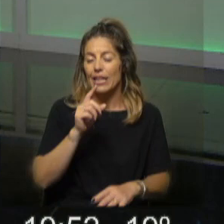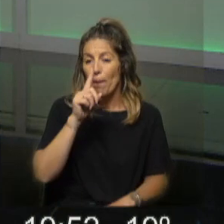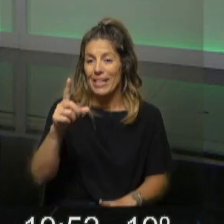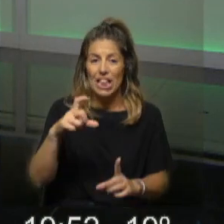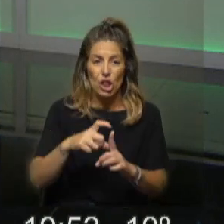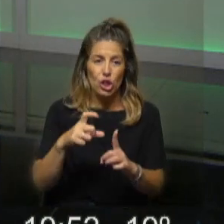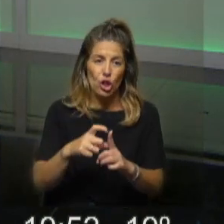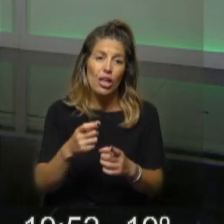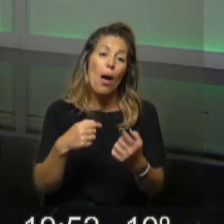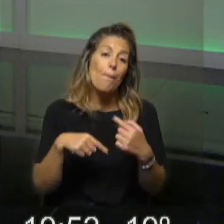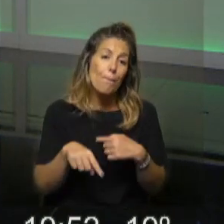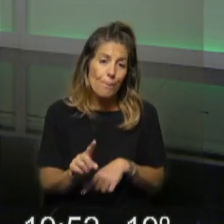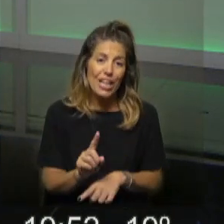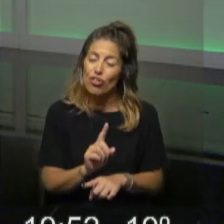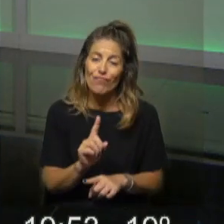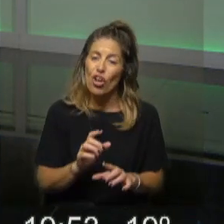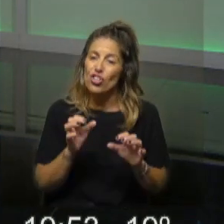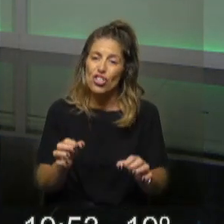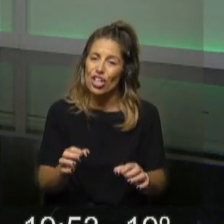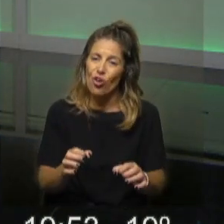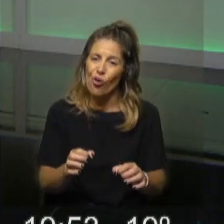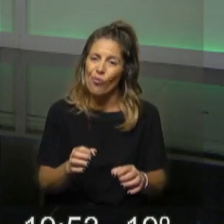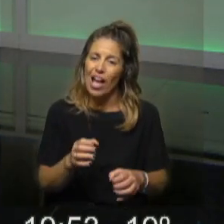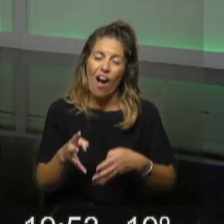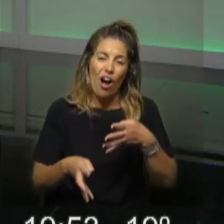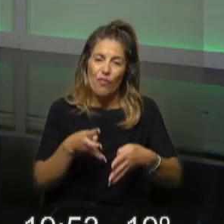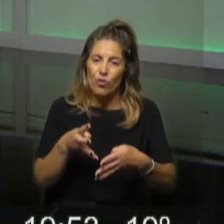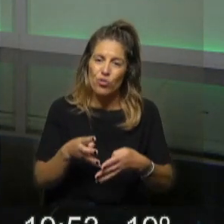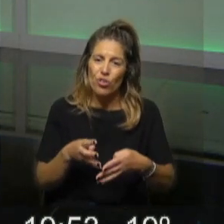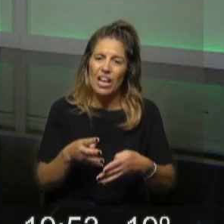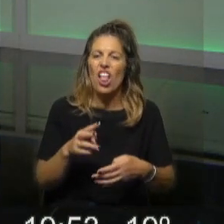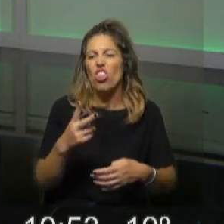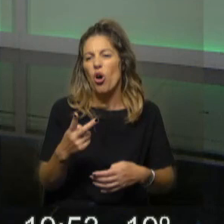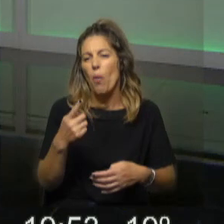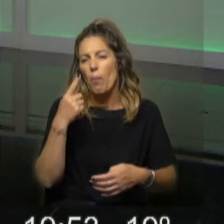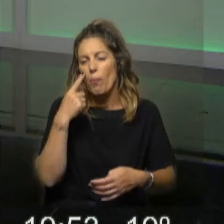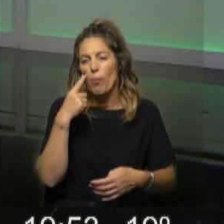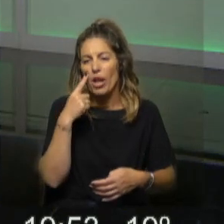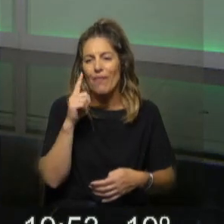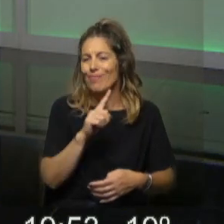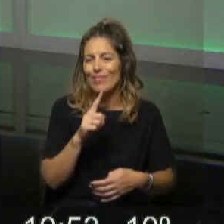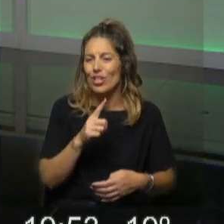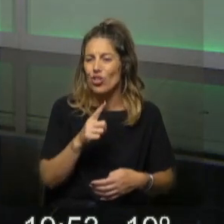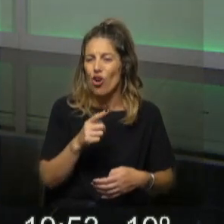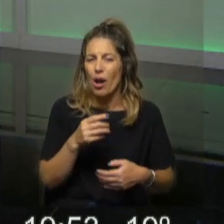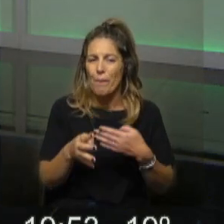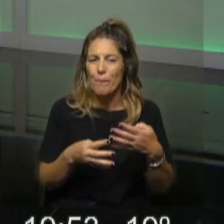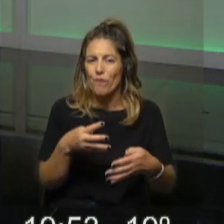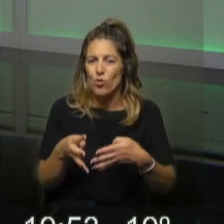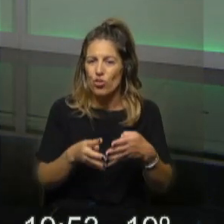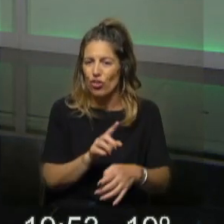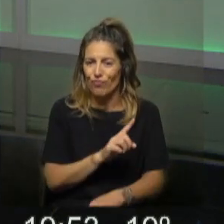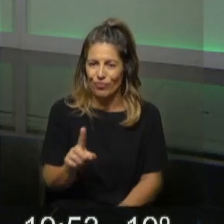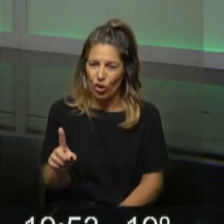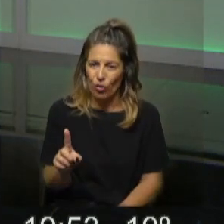pero, como decíamos recién, no llegó a trascender más que un par de pruebas y no se instaló como la forma de votación.